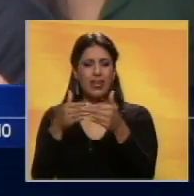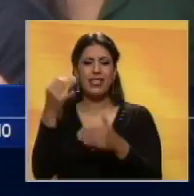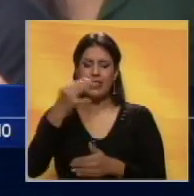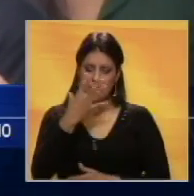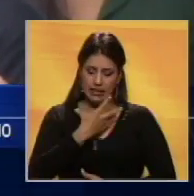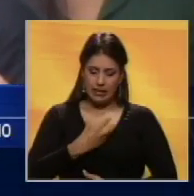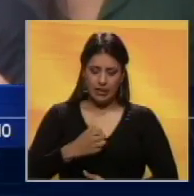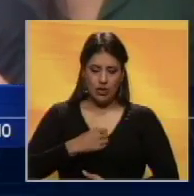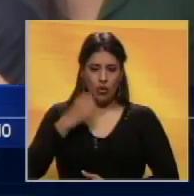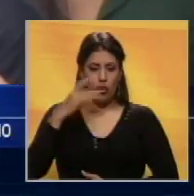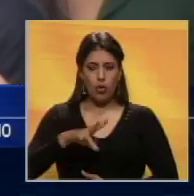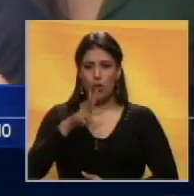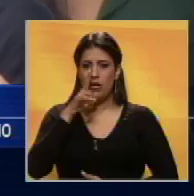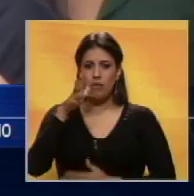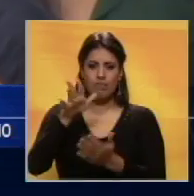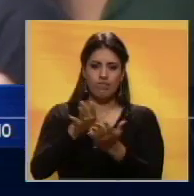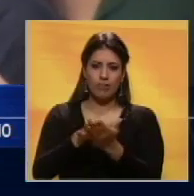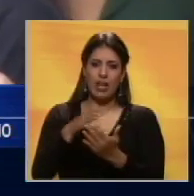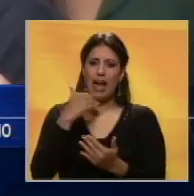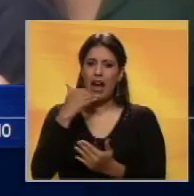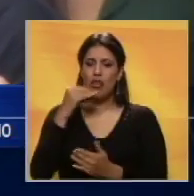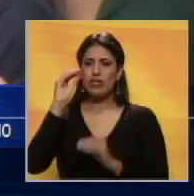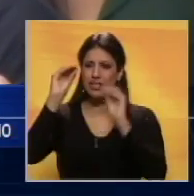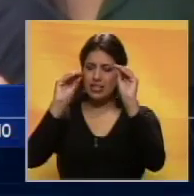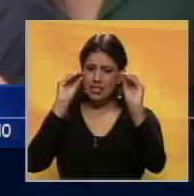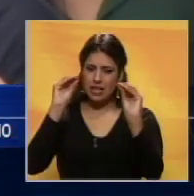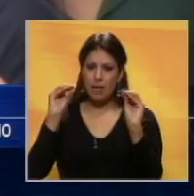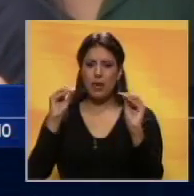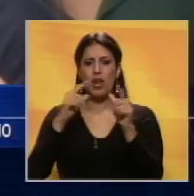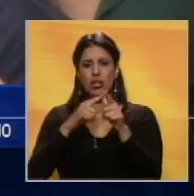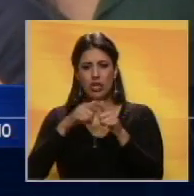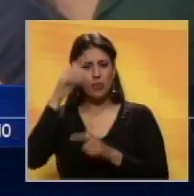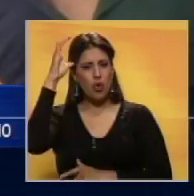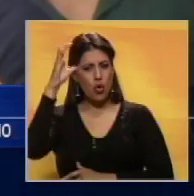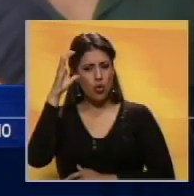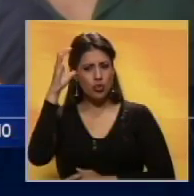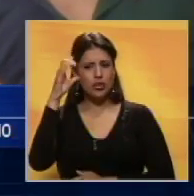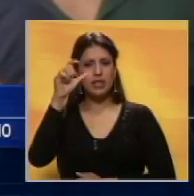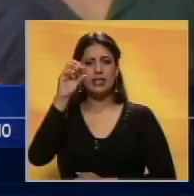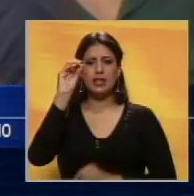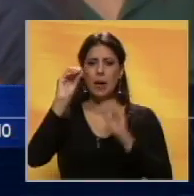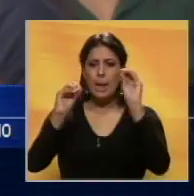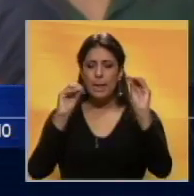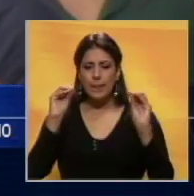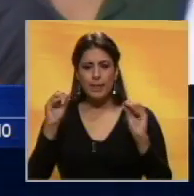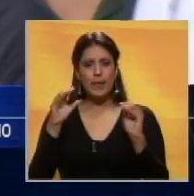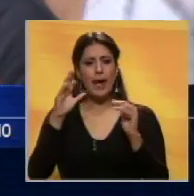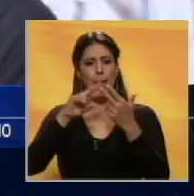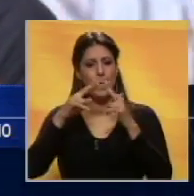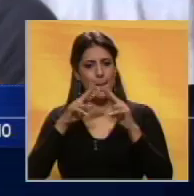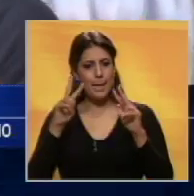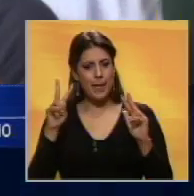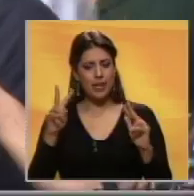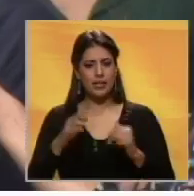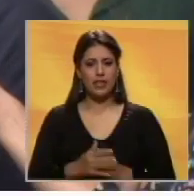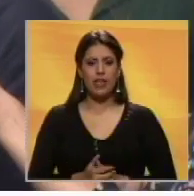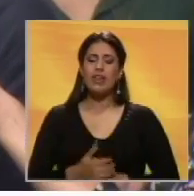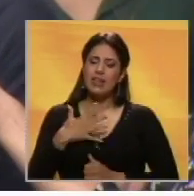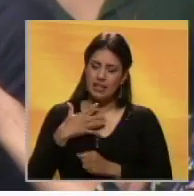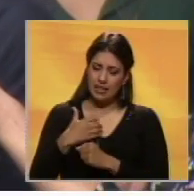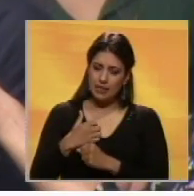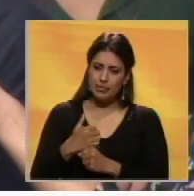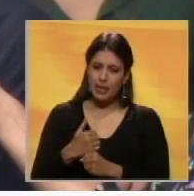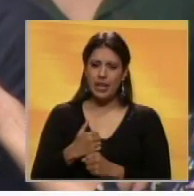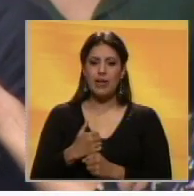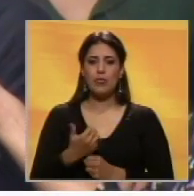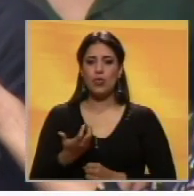realmente triste y lamentable, así que hago un llamado pues, a la conciencia, a la paz y esperemos